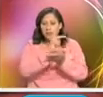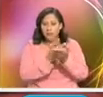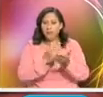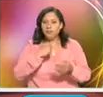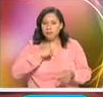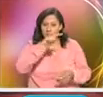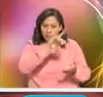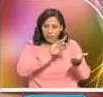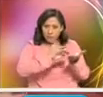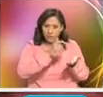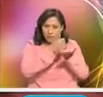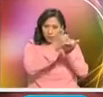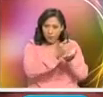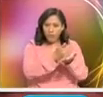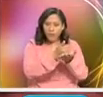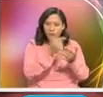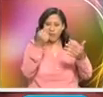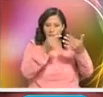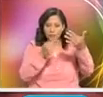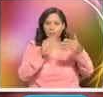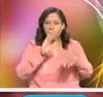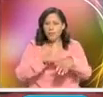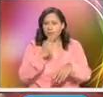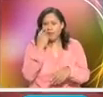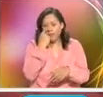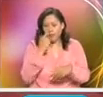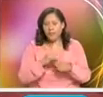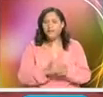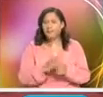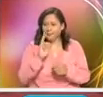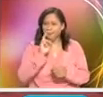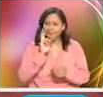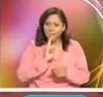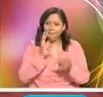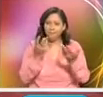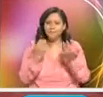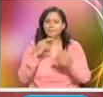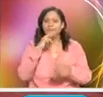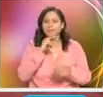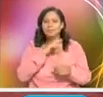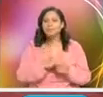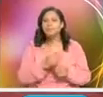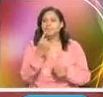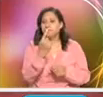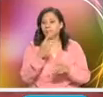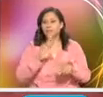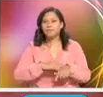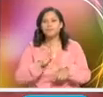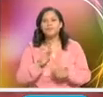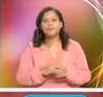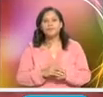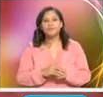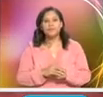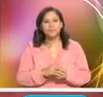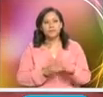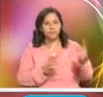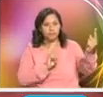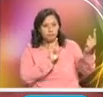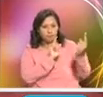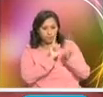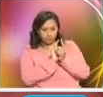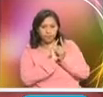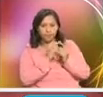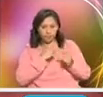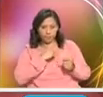Yo Te Apoyo, pues tiene varios componentes. Sí, cuéntanos rápidamente. Uno de ellos es: acércate con nosotros y te